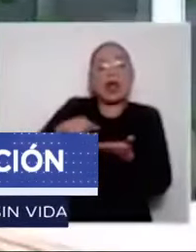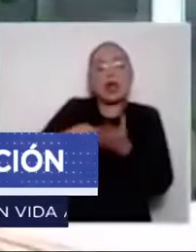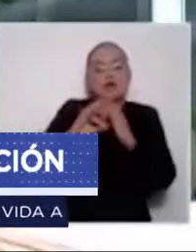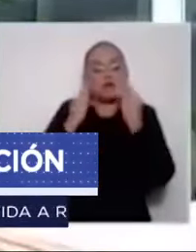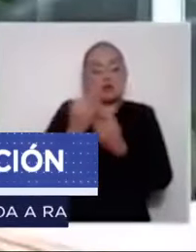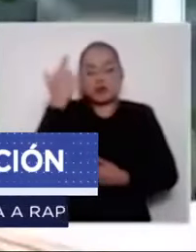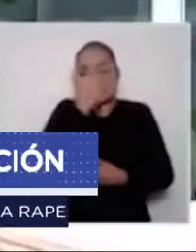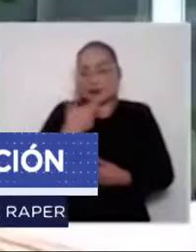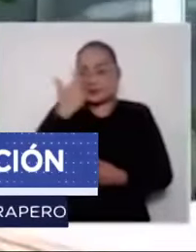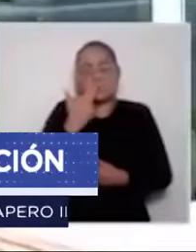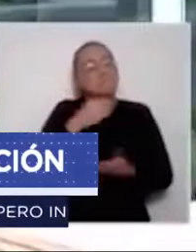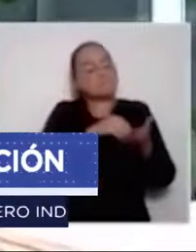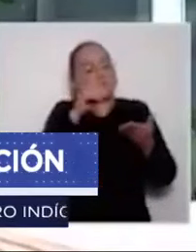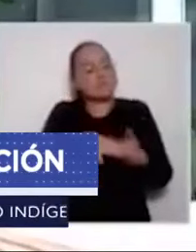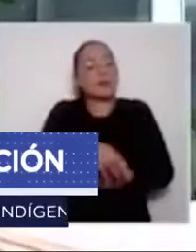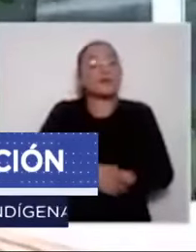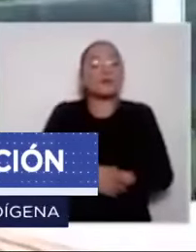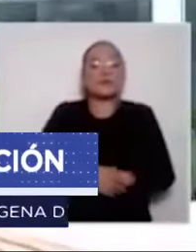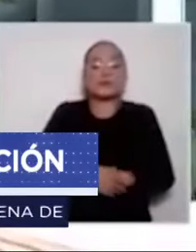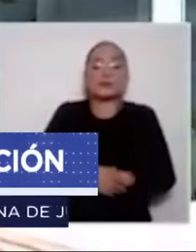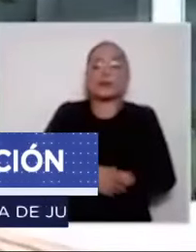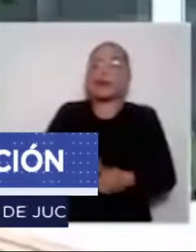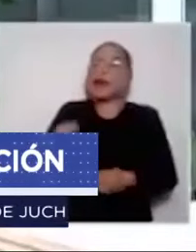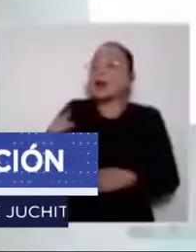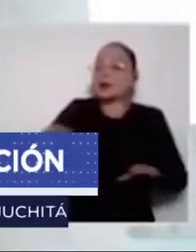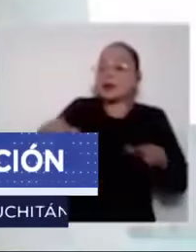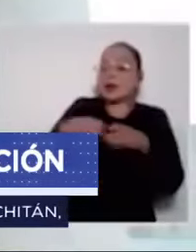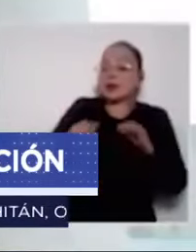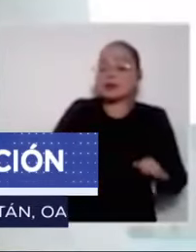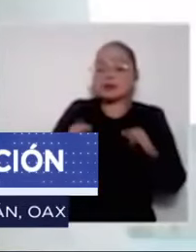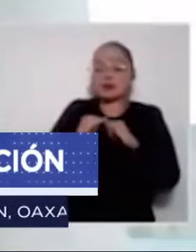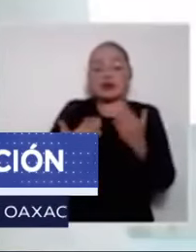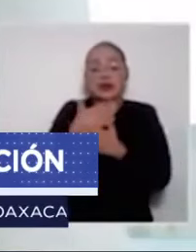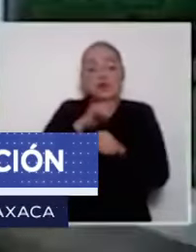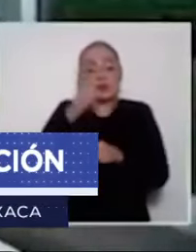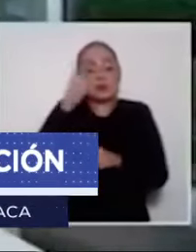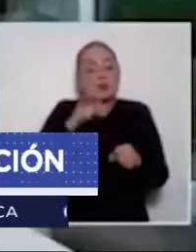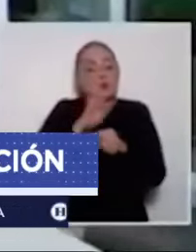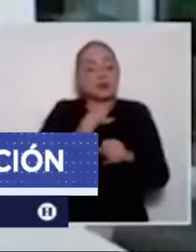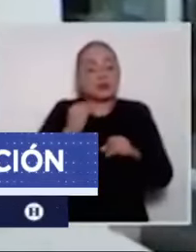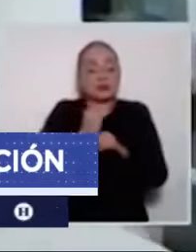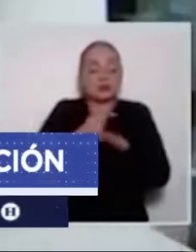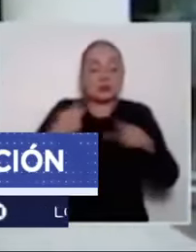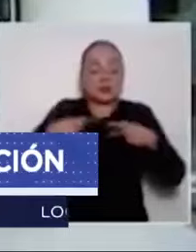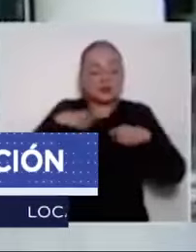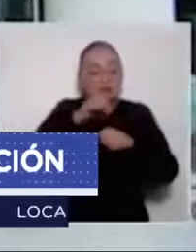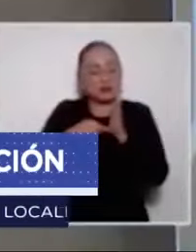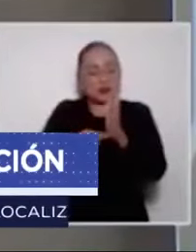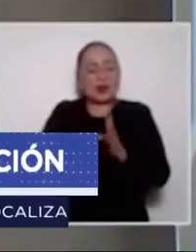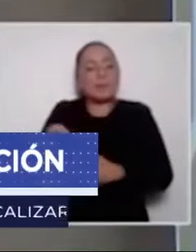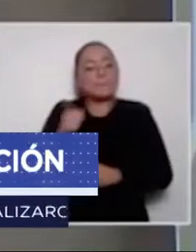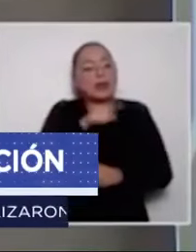Primero, saber, ¿ya tuvieron algún contacto con la virtual presidenta electa? No hemos tenido contacto, enviamos una